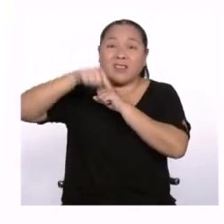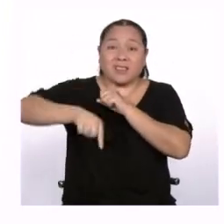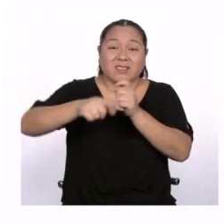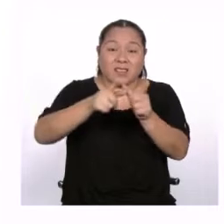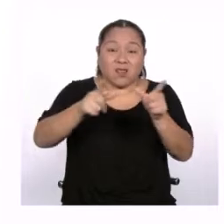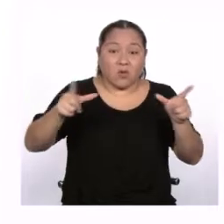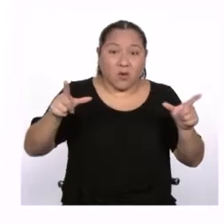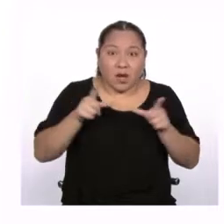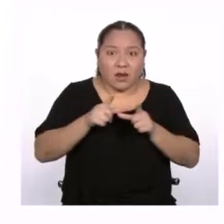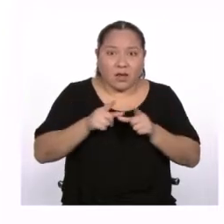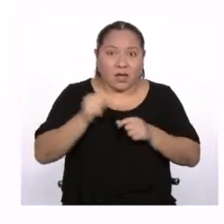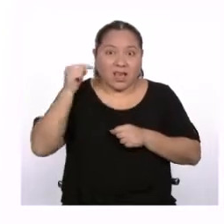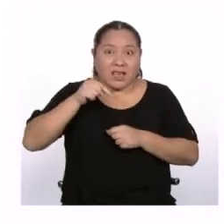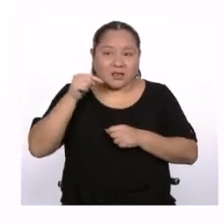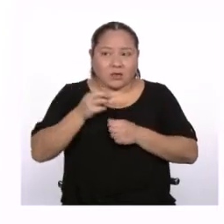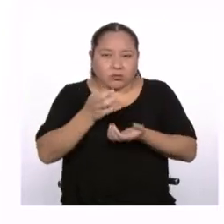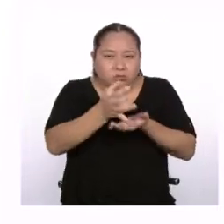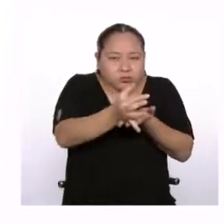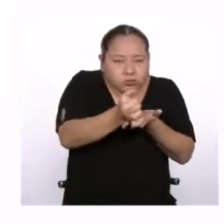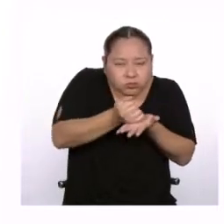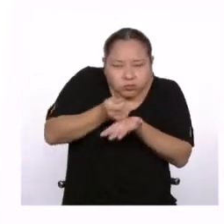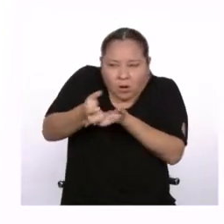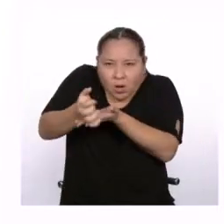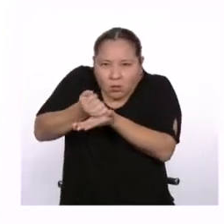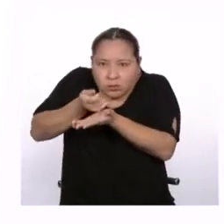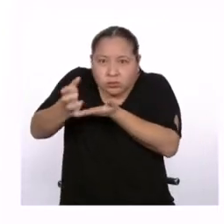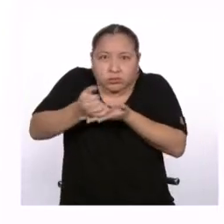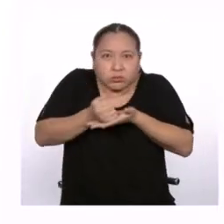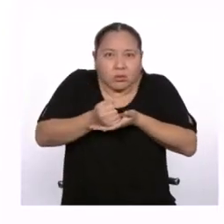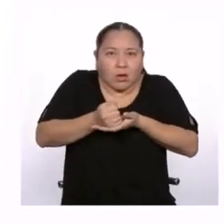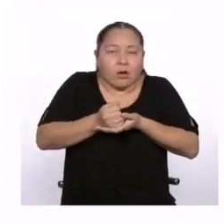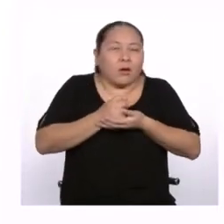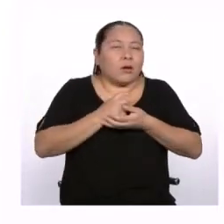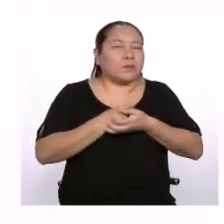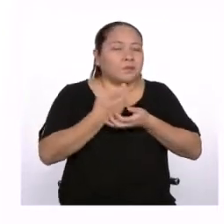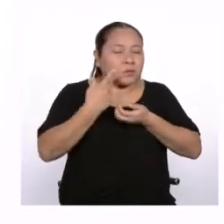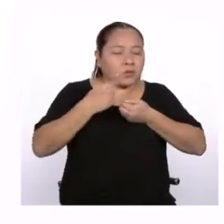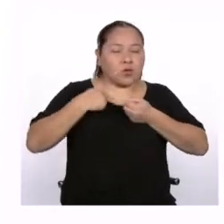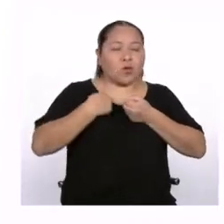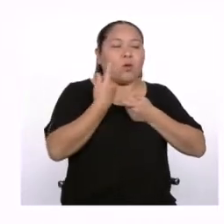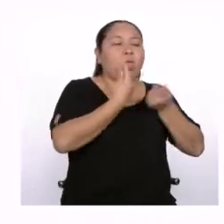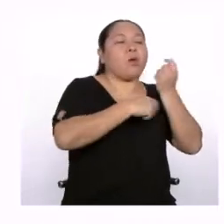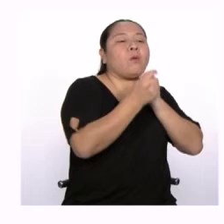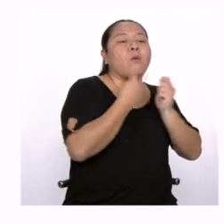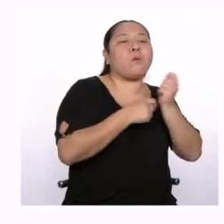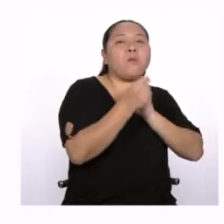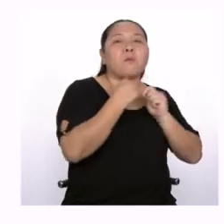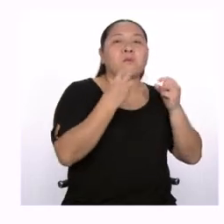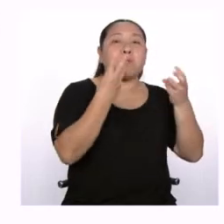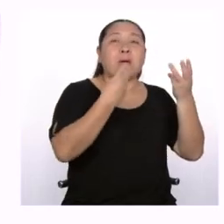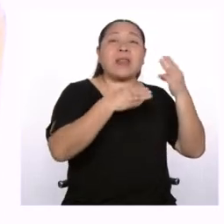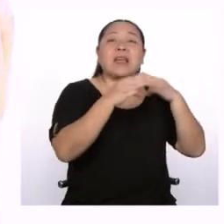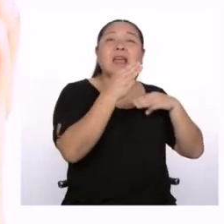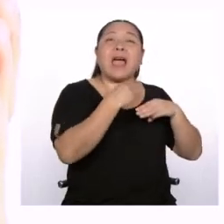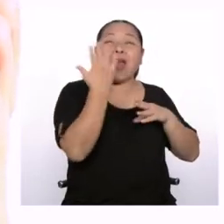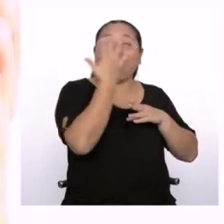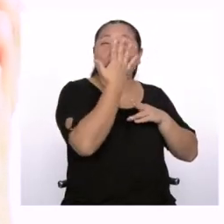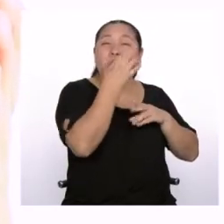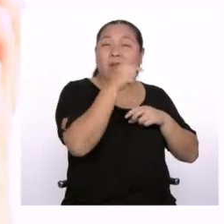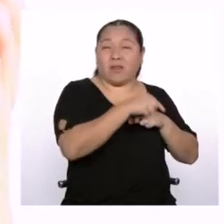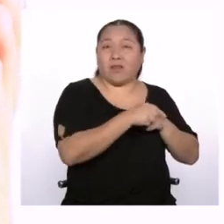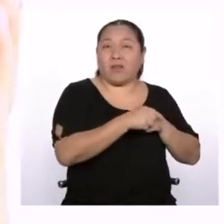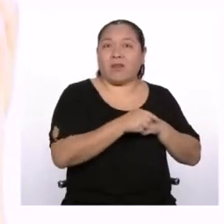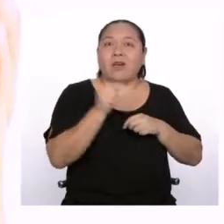en extraer vasijas y restos que luego puedan comercializar en el mercado negro. Hay que ser conscientes de eso